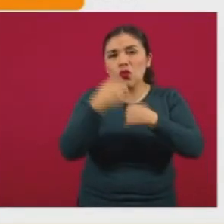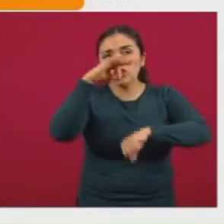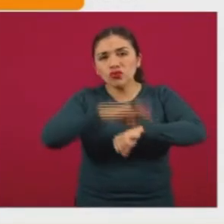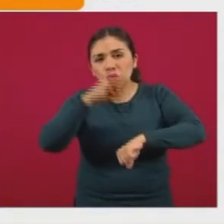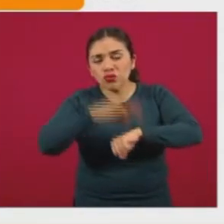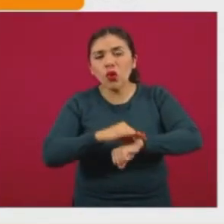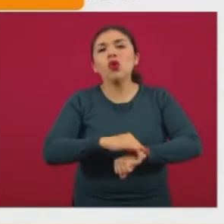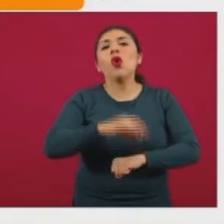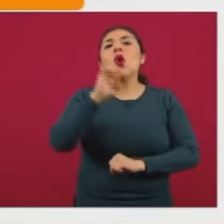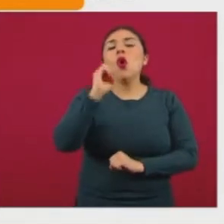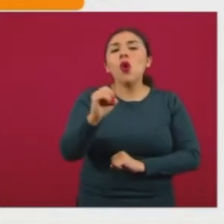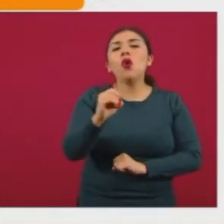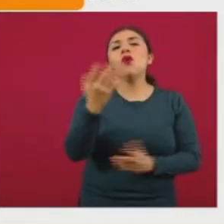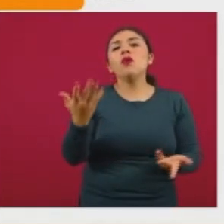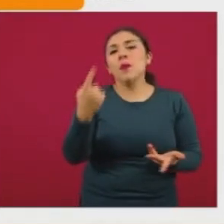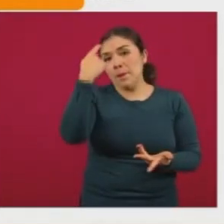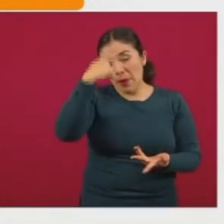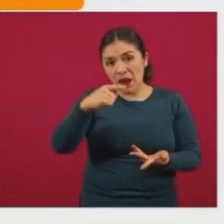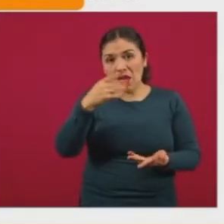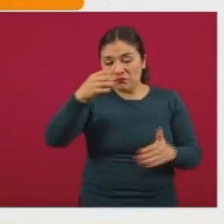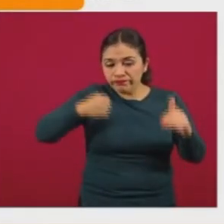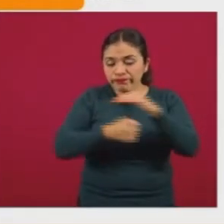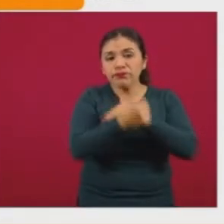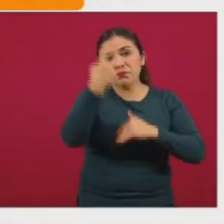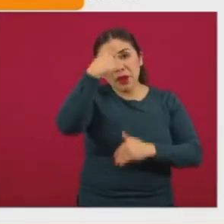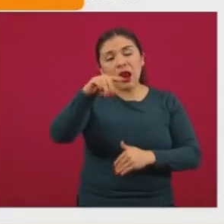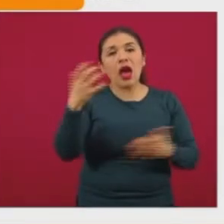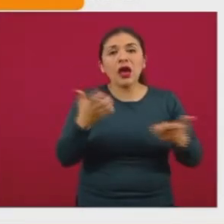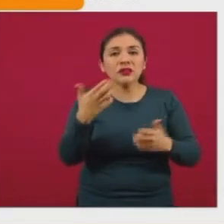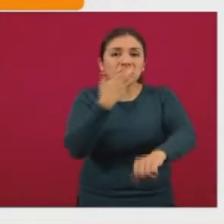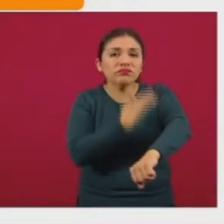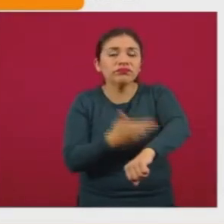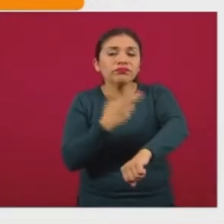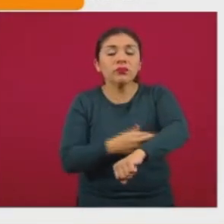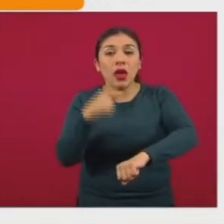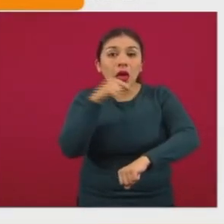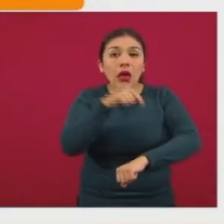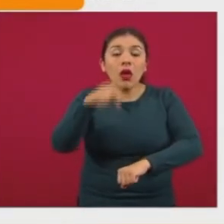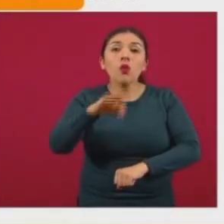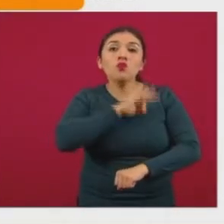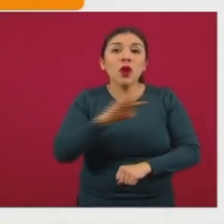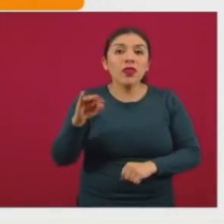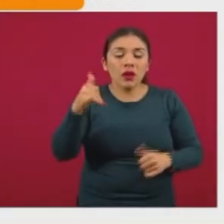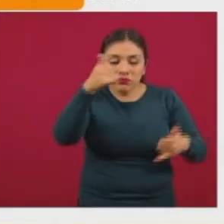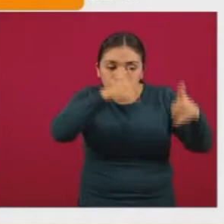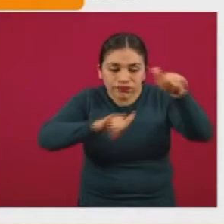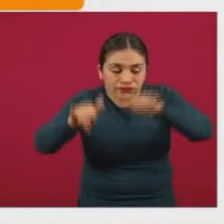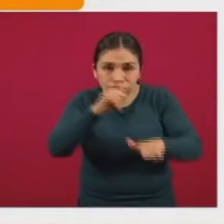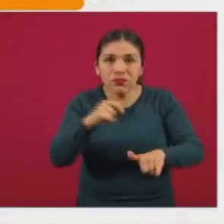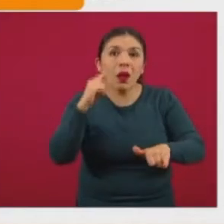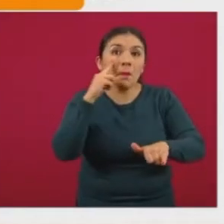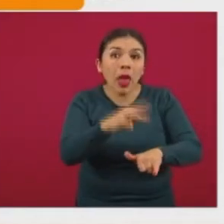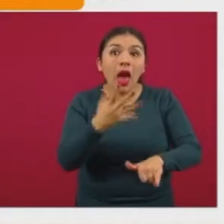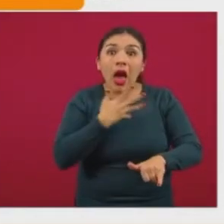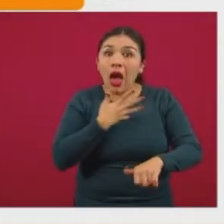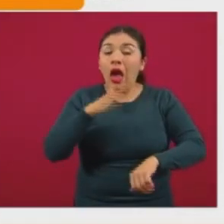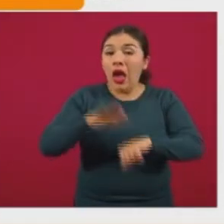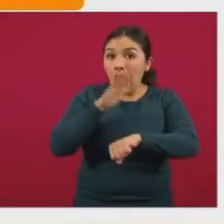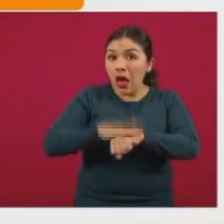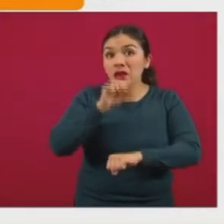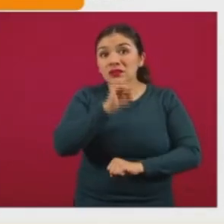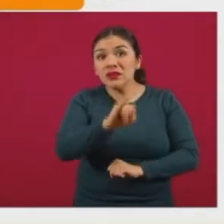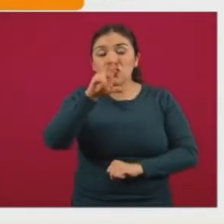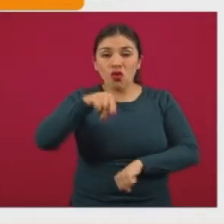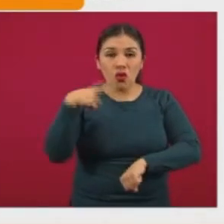como aquellos que les permiten acceder a los procesos a través de los cuales pueden ser confirmados o descartados de